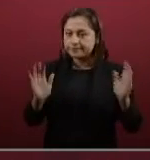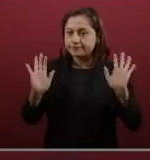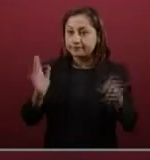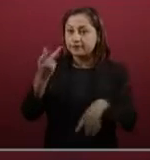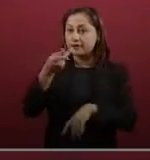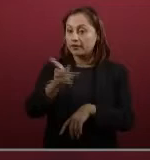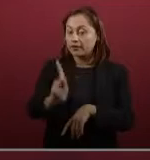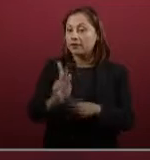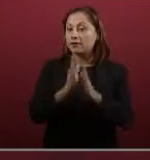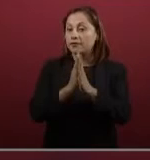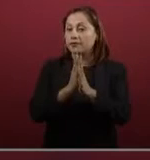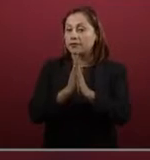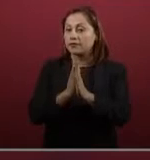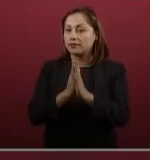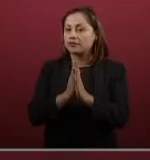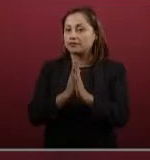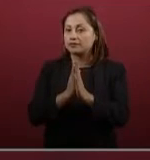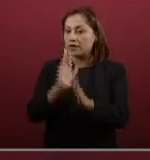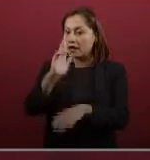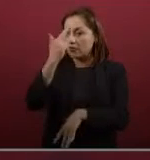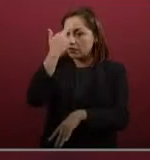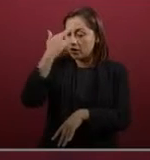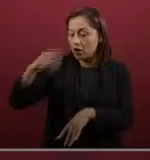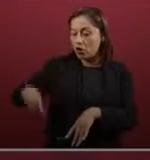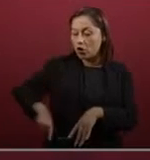de descentralizar el gobierno,